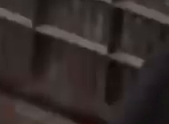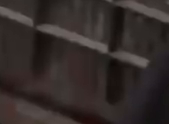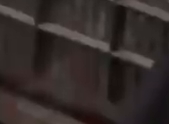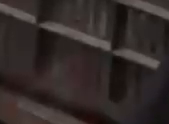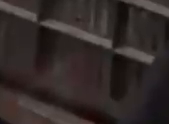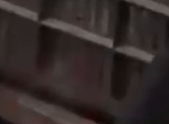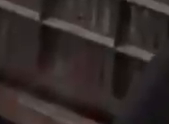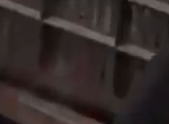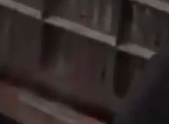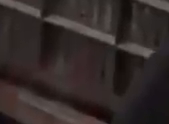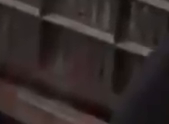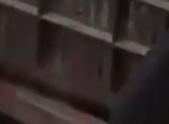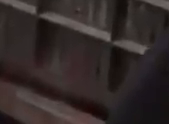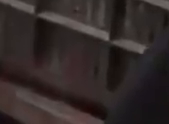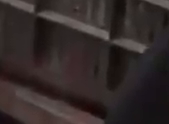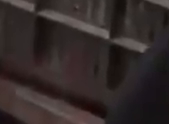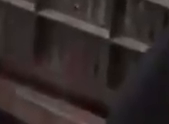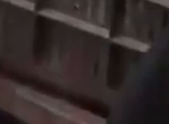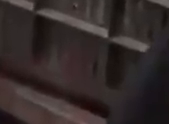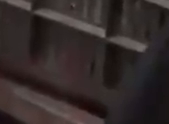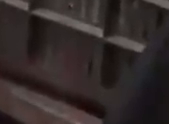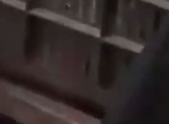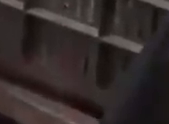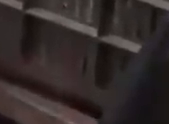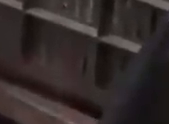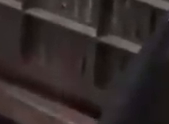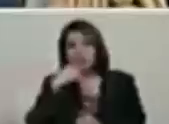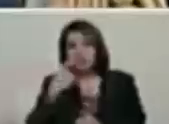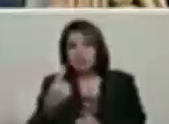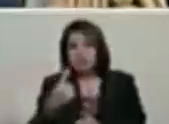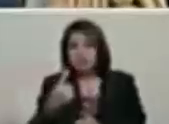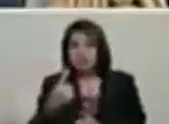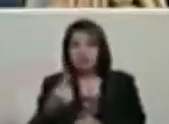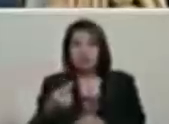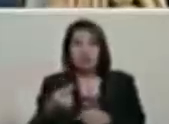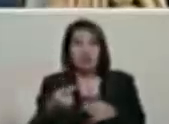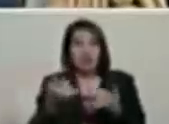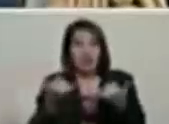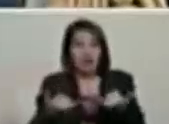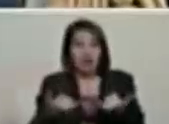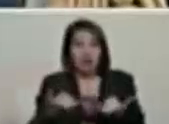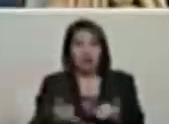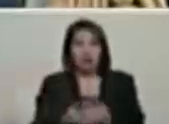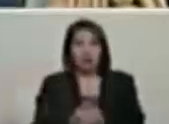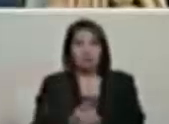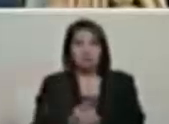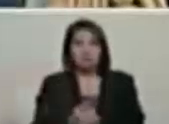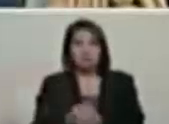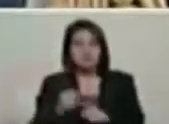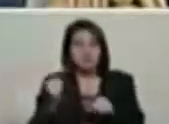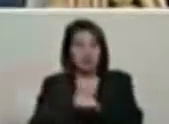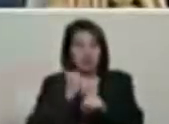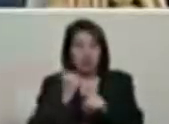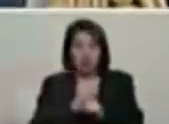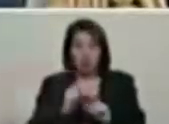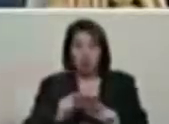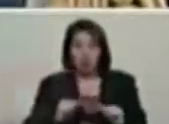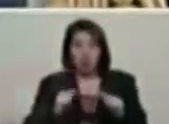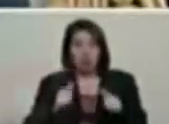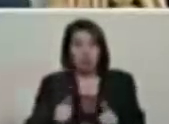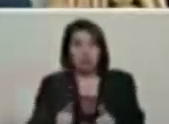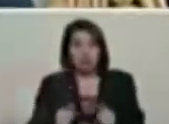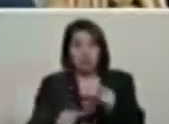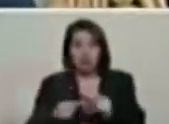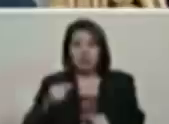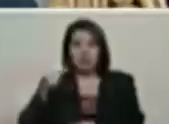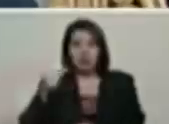No hay que perder de vista que 2020 es un año electoral y que tan pronto inicie comenzará a perfilarse el cuadro político de